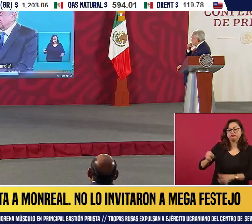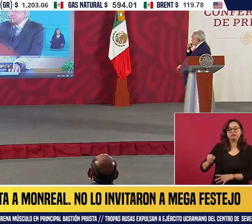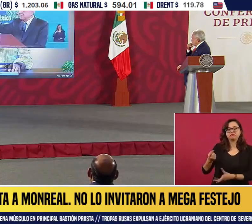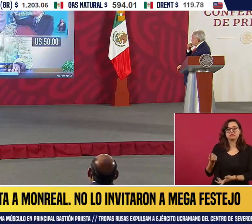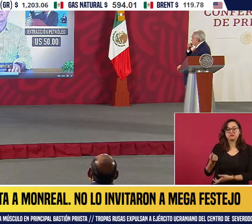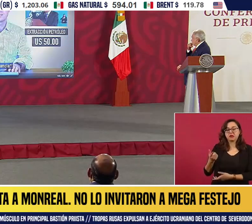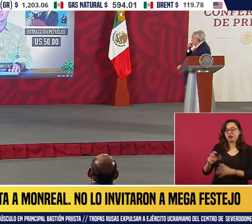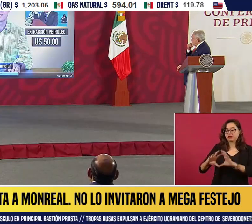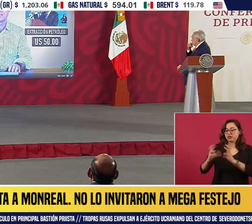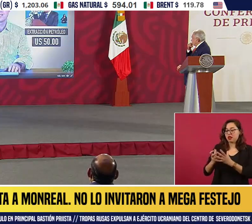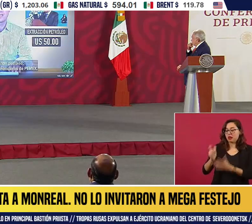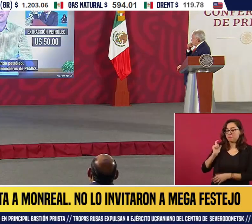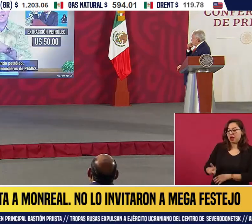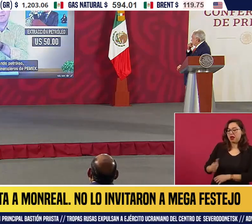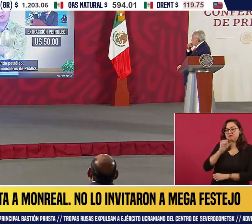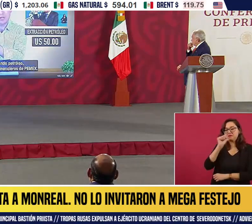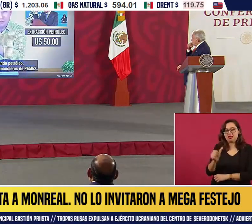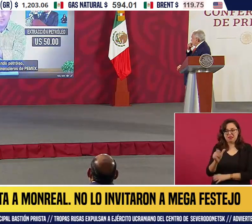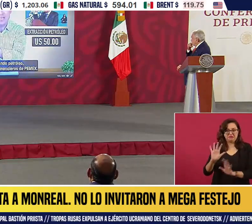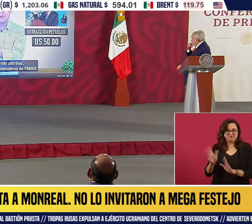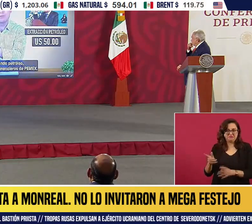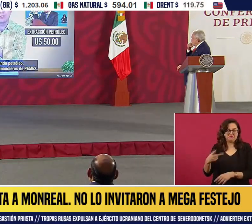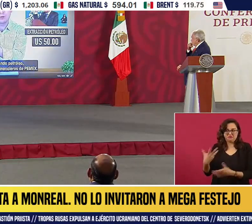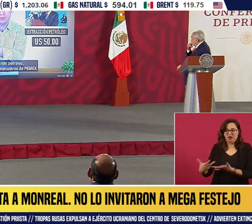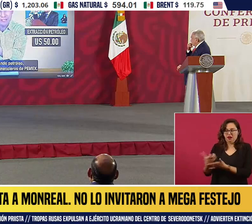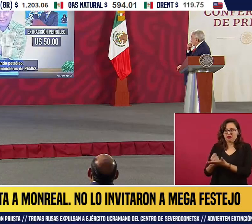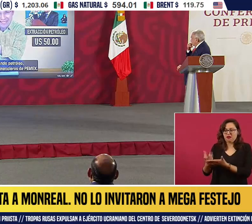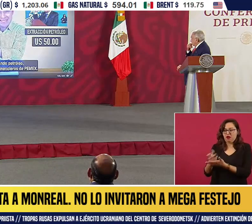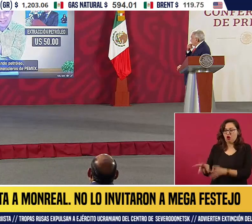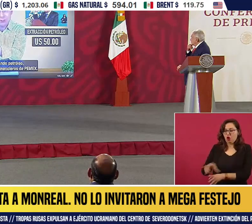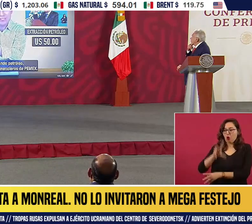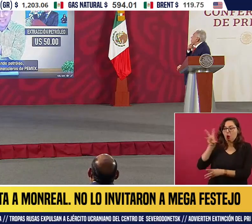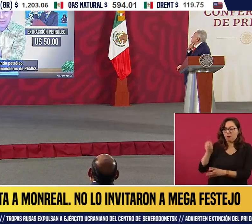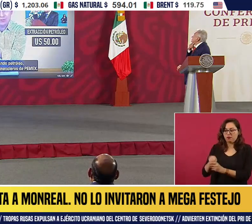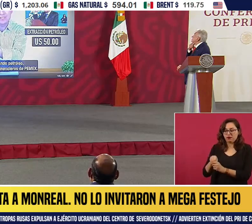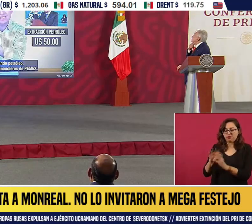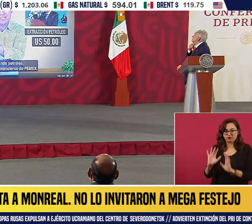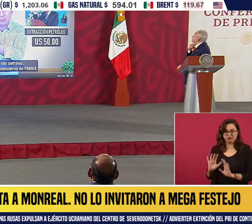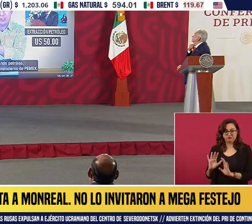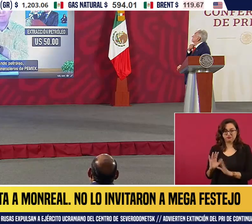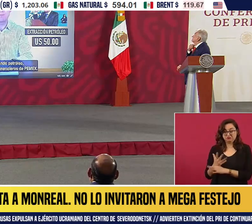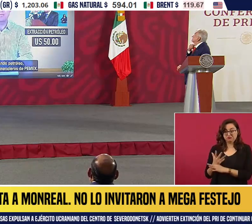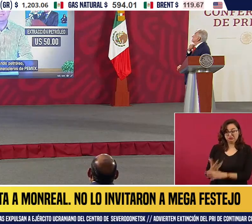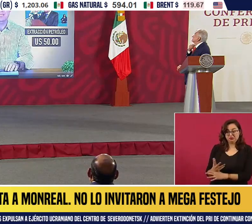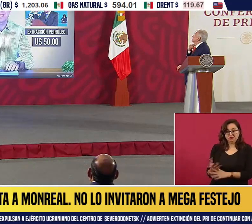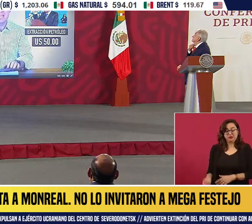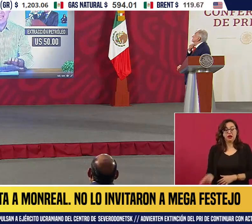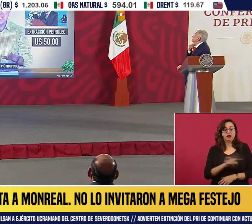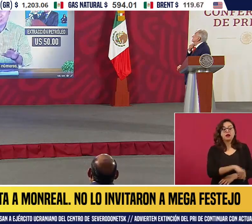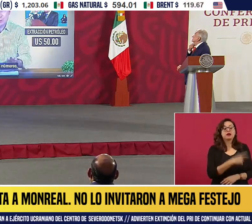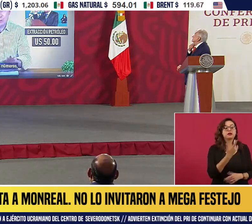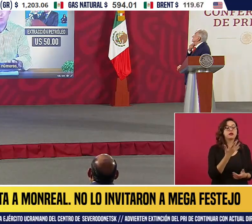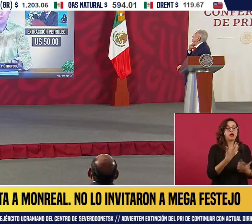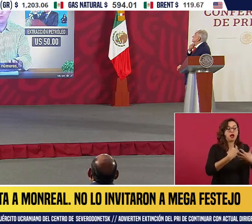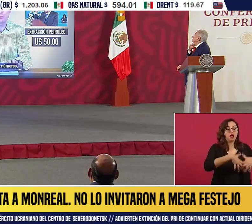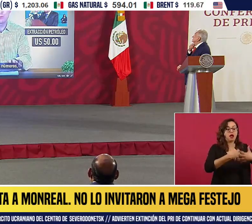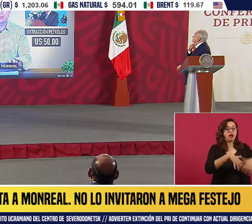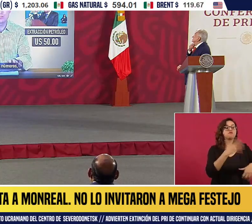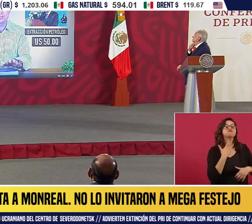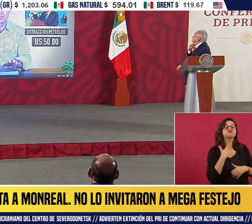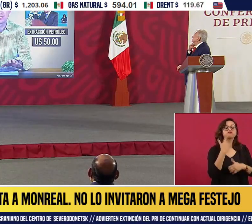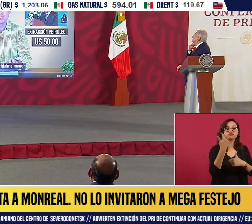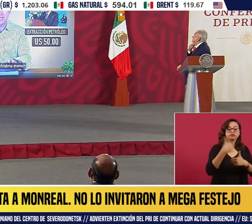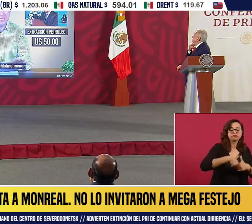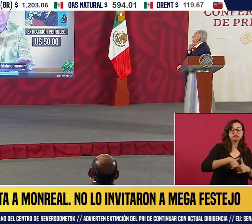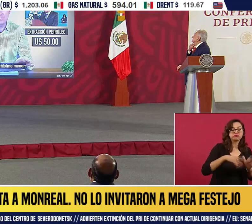todo es ganancia. Y en cambio, refinando petróleo, y aquí están los estados financieros de Pemex, en sus